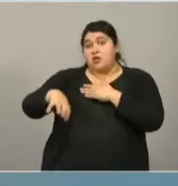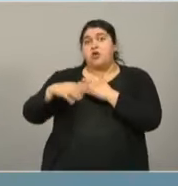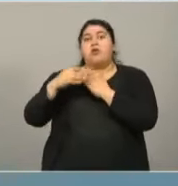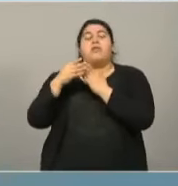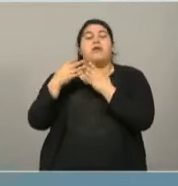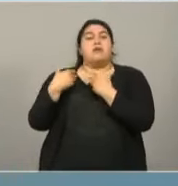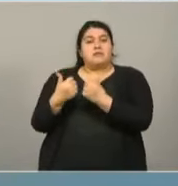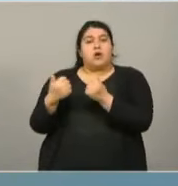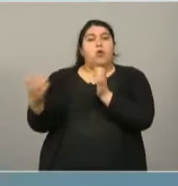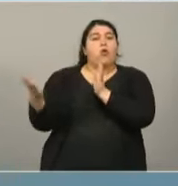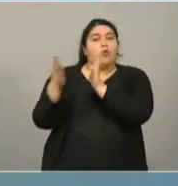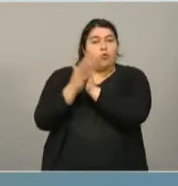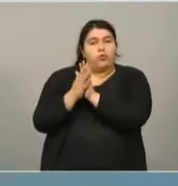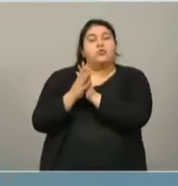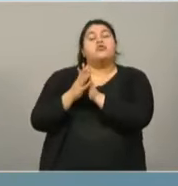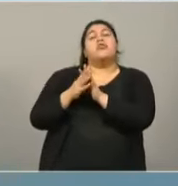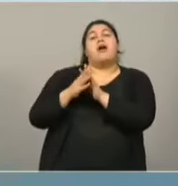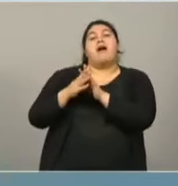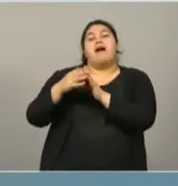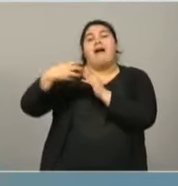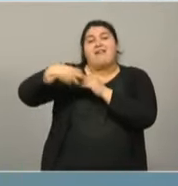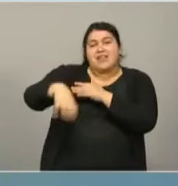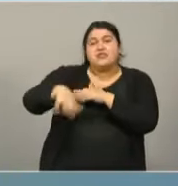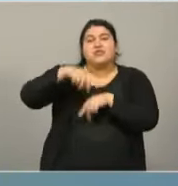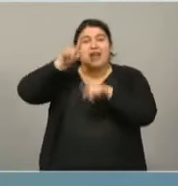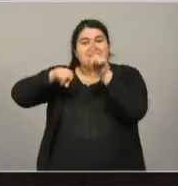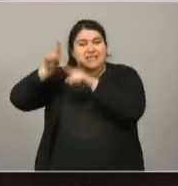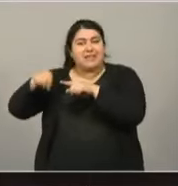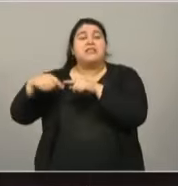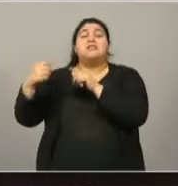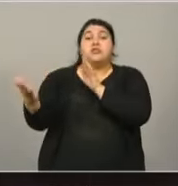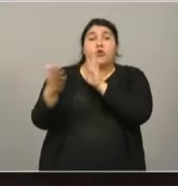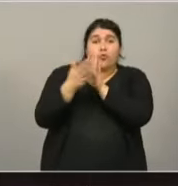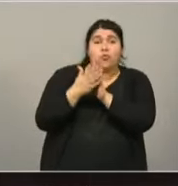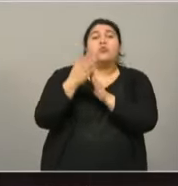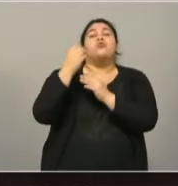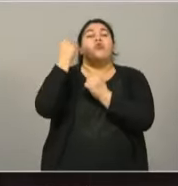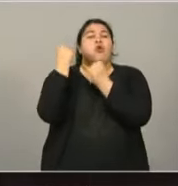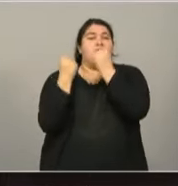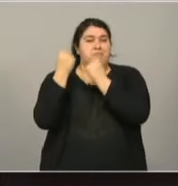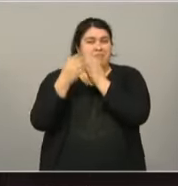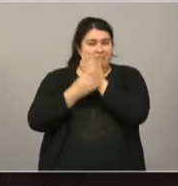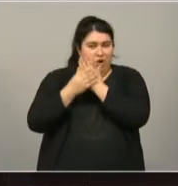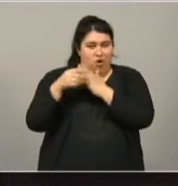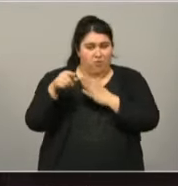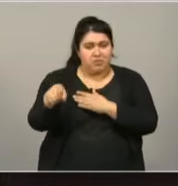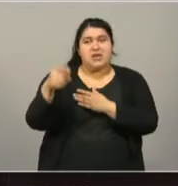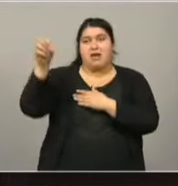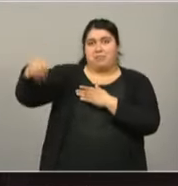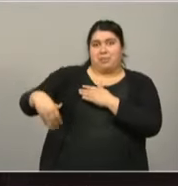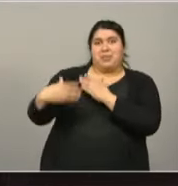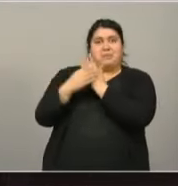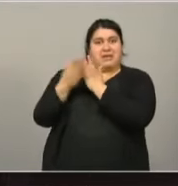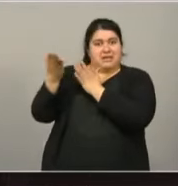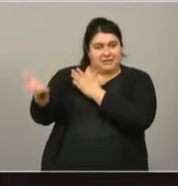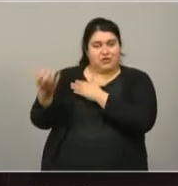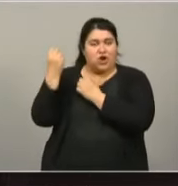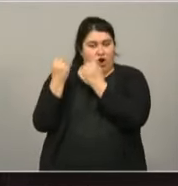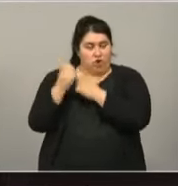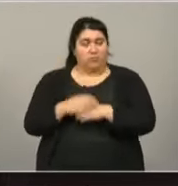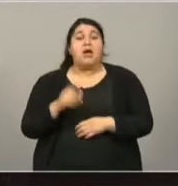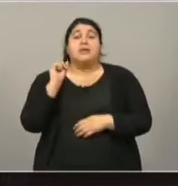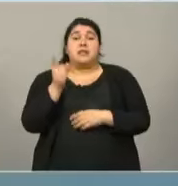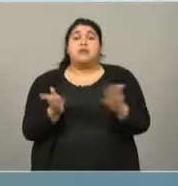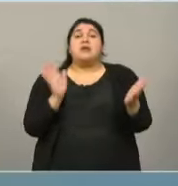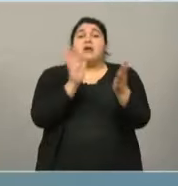en conjunto con la dirección oral de estadísticas del Ministerio de economía aquí tenemos presente al ministro pero también con la facultad de